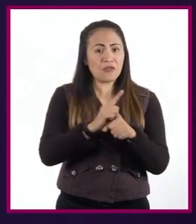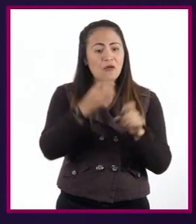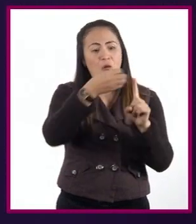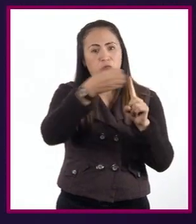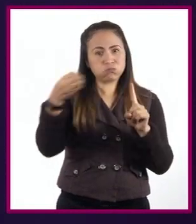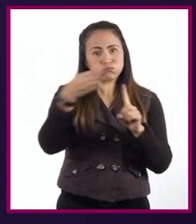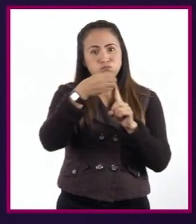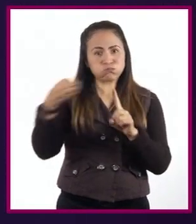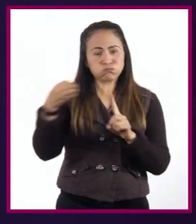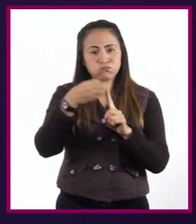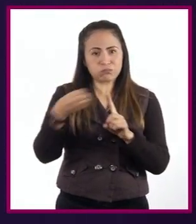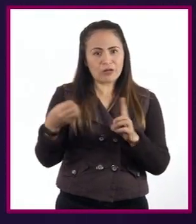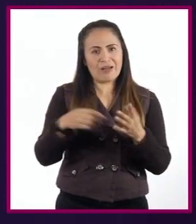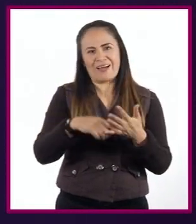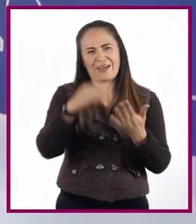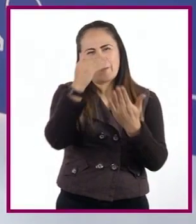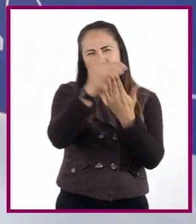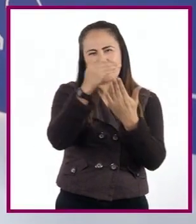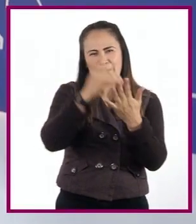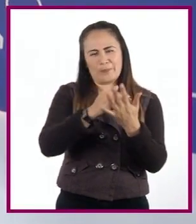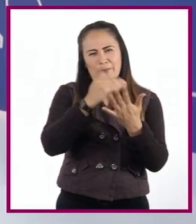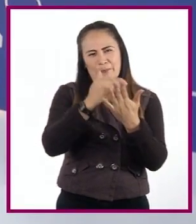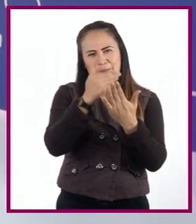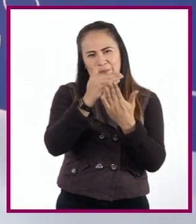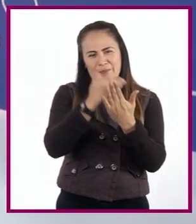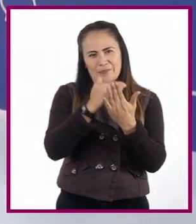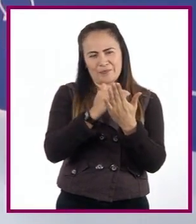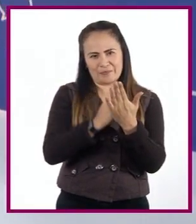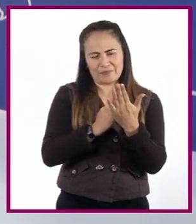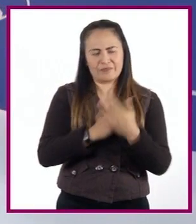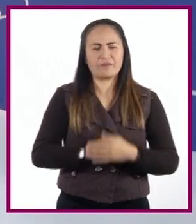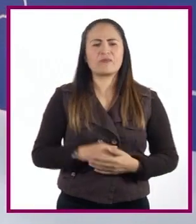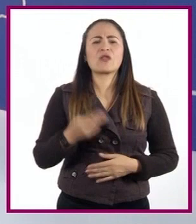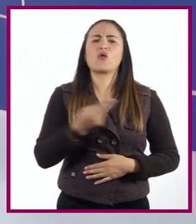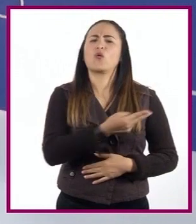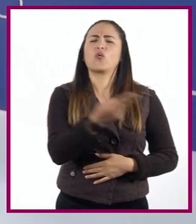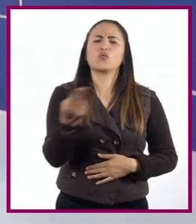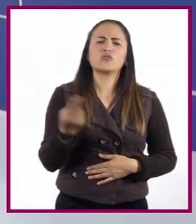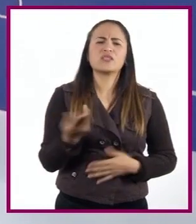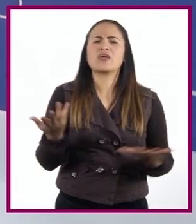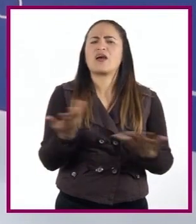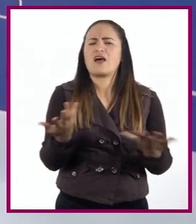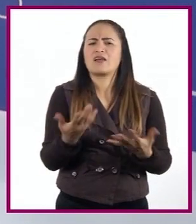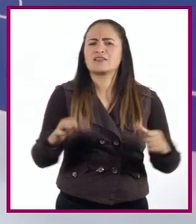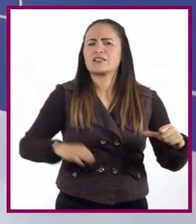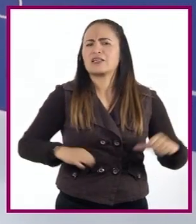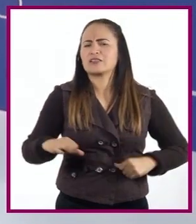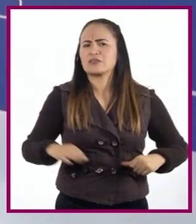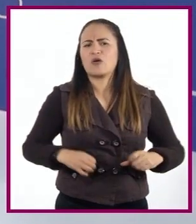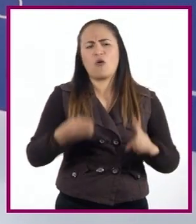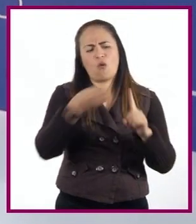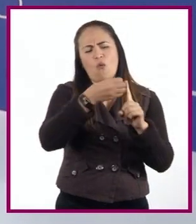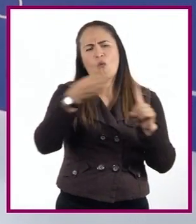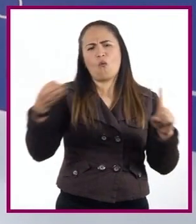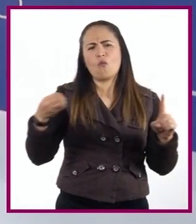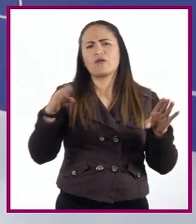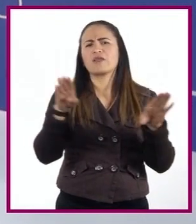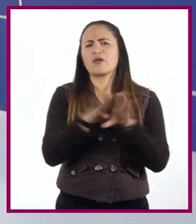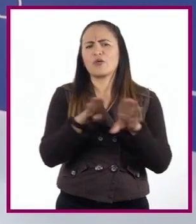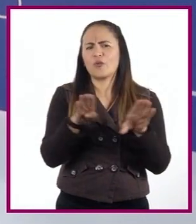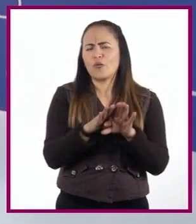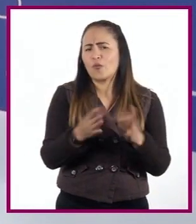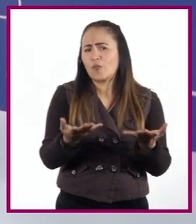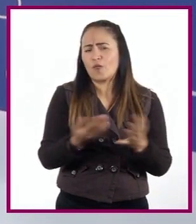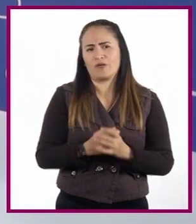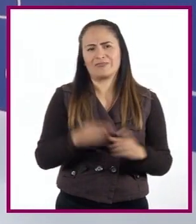actividades con un orden? ¿Ustedes qué acciones realizan y en qué orden lo hacen? El primer